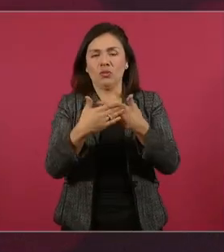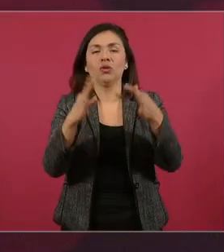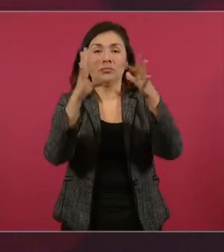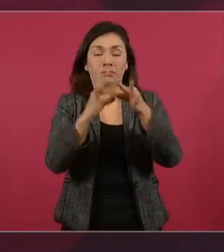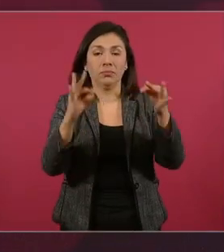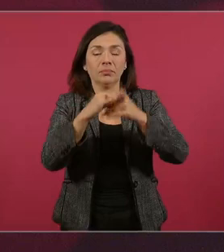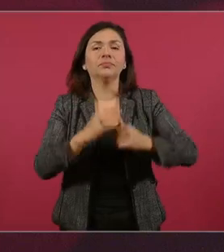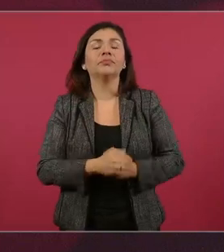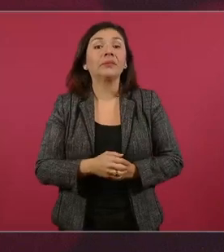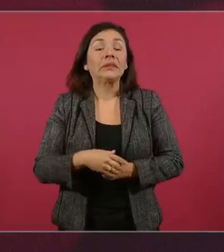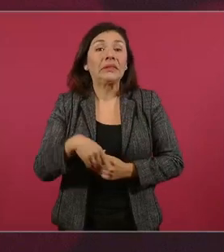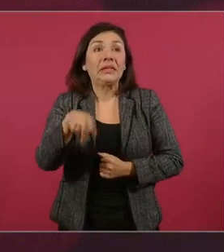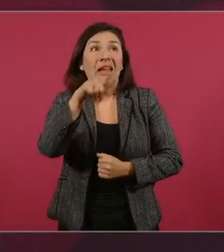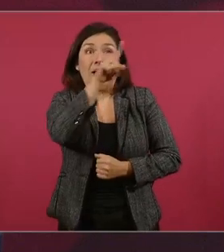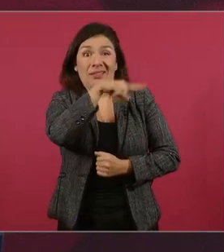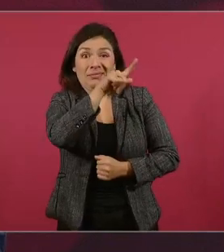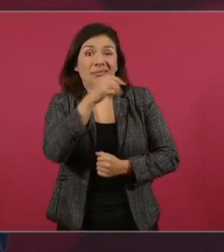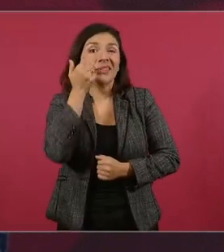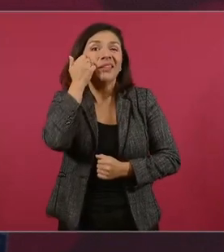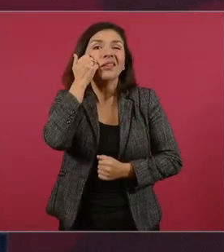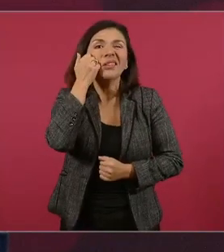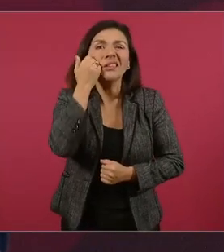propósito de